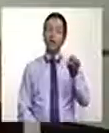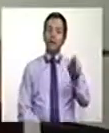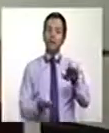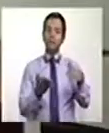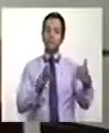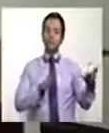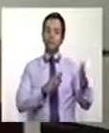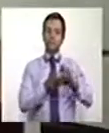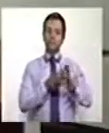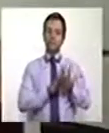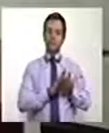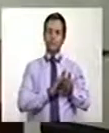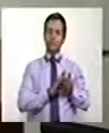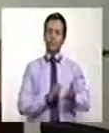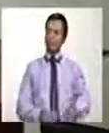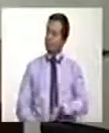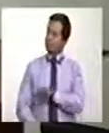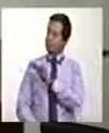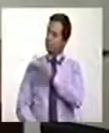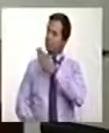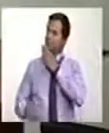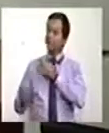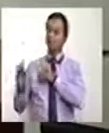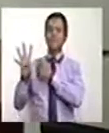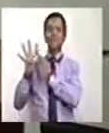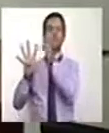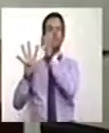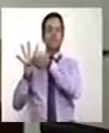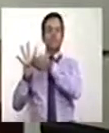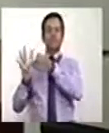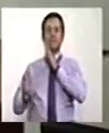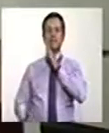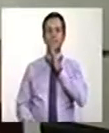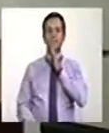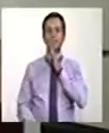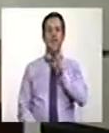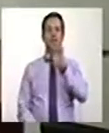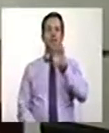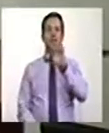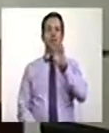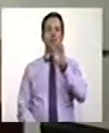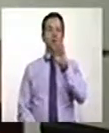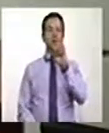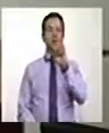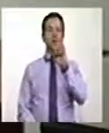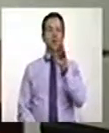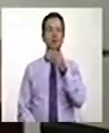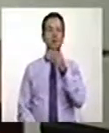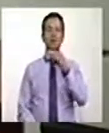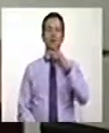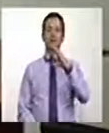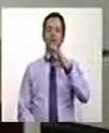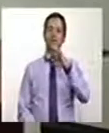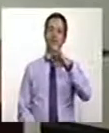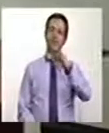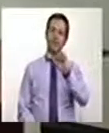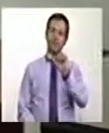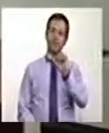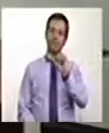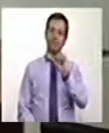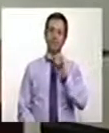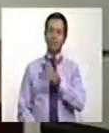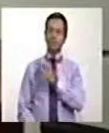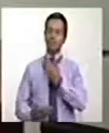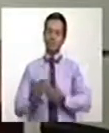la venia del presidente del Congreso de la República, el doctor Efraín Cepeda Saravia, damos inicio al